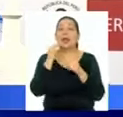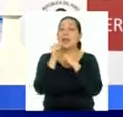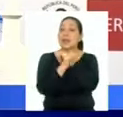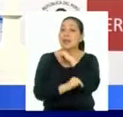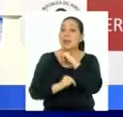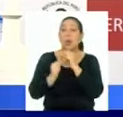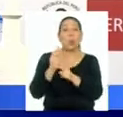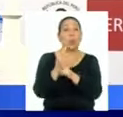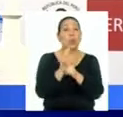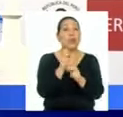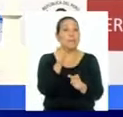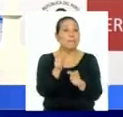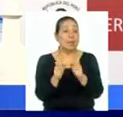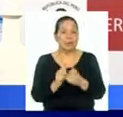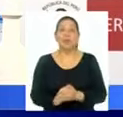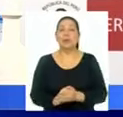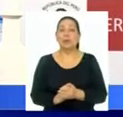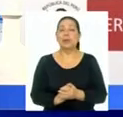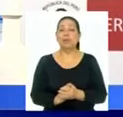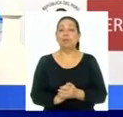Nacional de Seguridad Ciudadana.